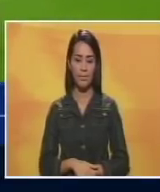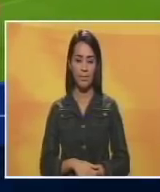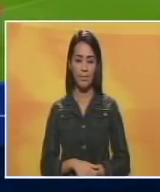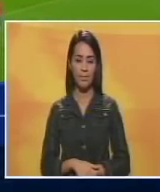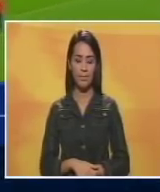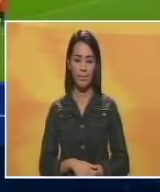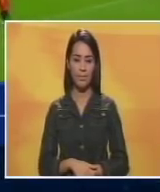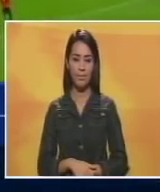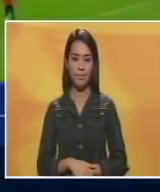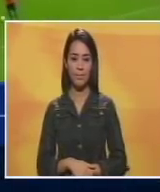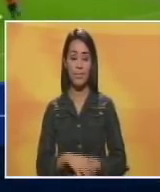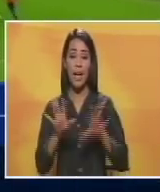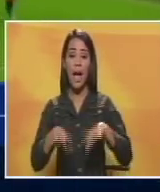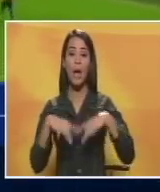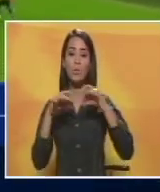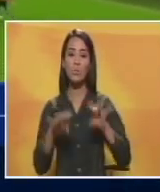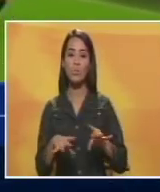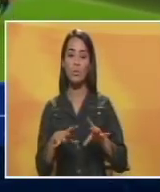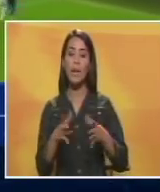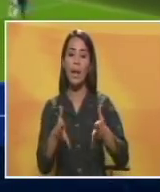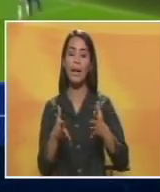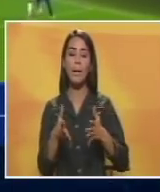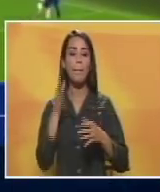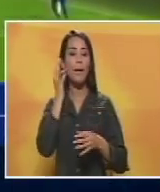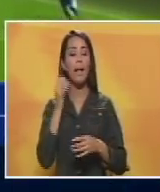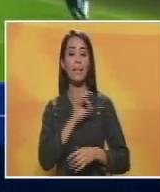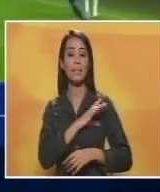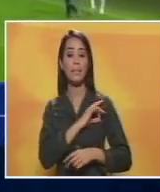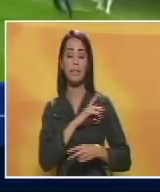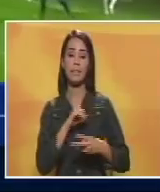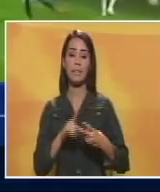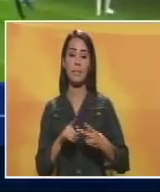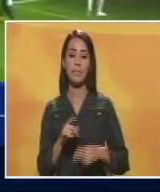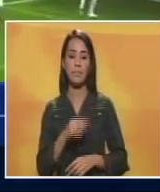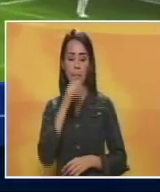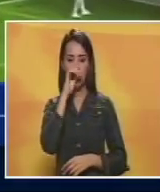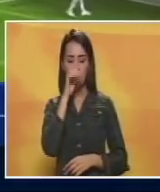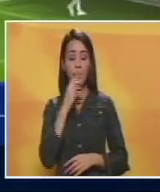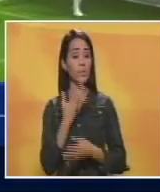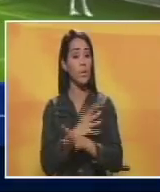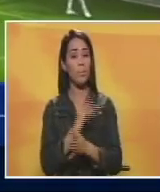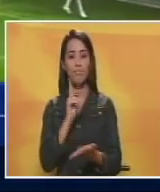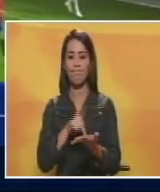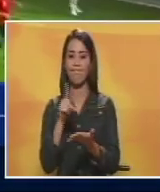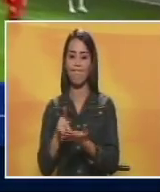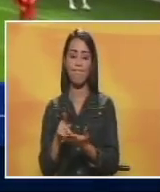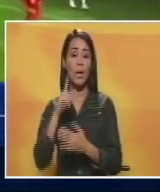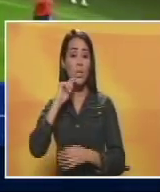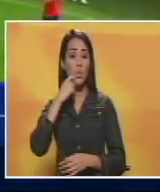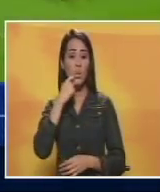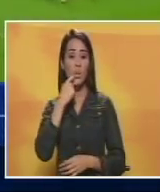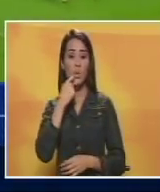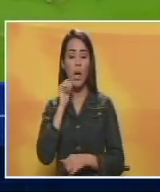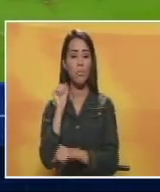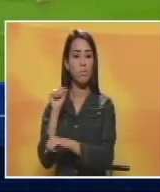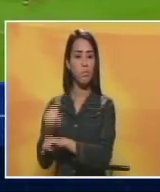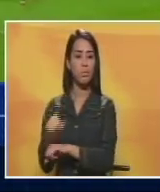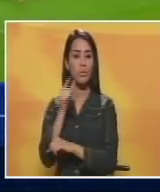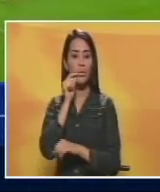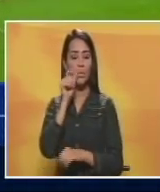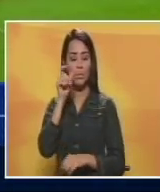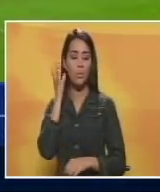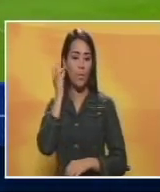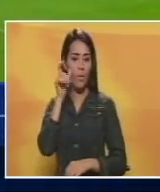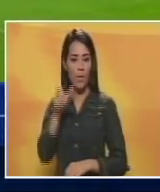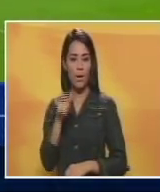En Graz, Austria, la campeona de América, Chile, que dicho sea de paso, no jugará en Rusia, derrotó a la mundialista Serbia por la